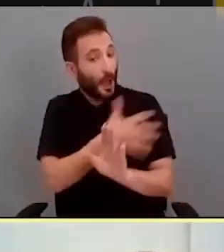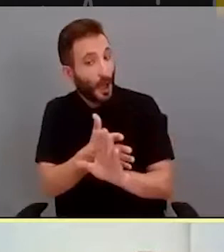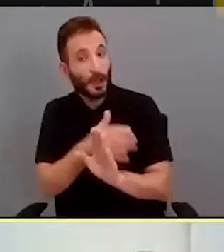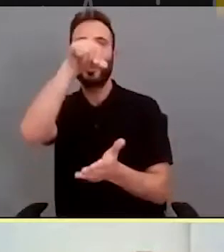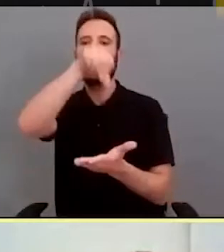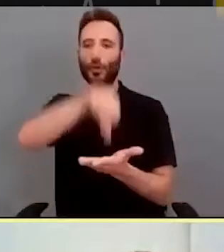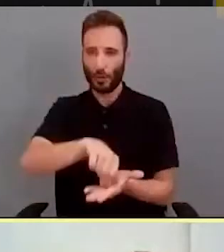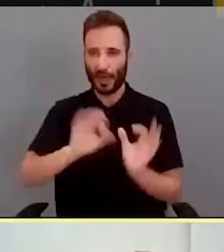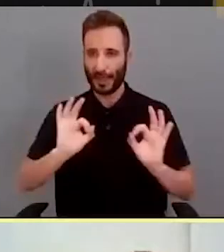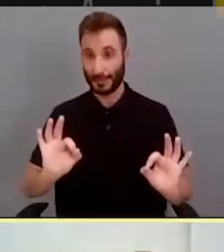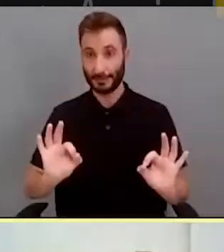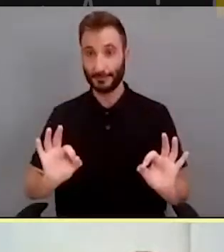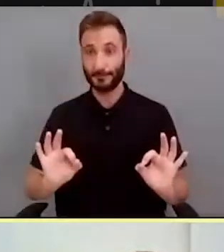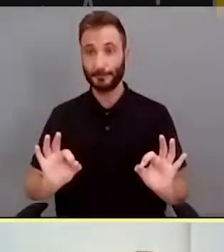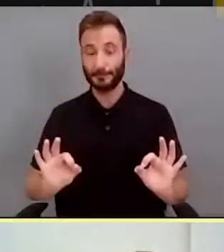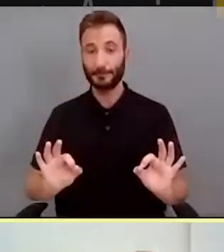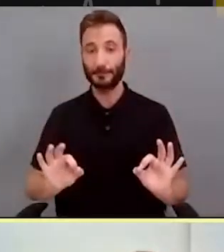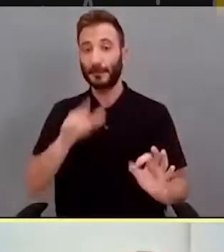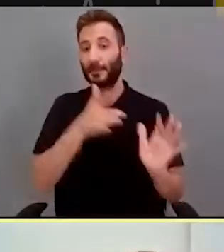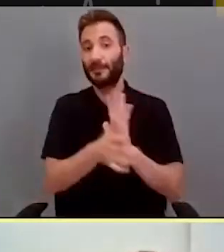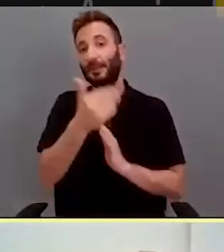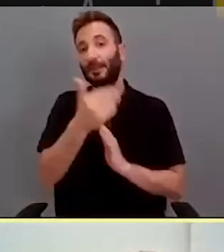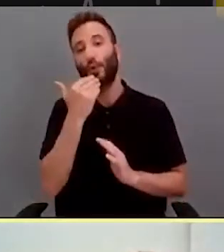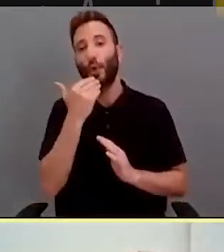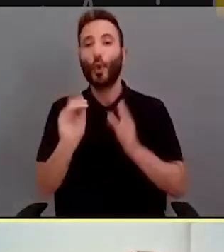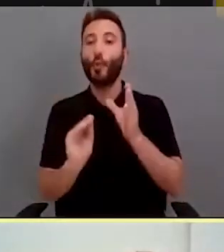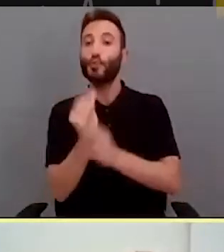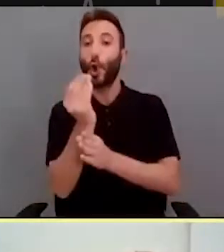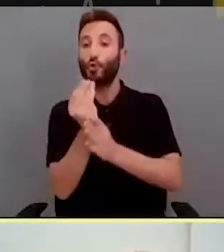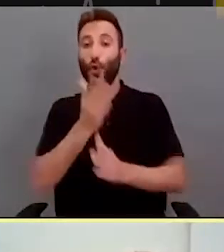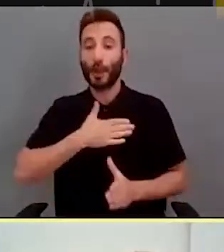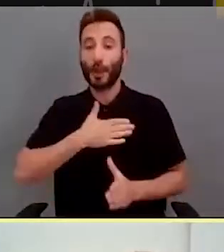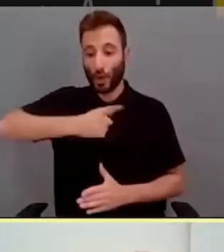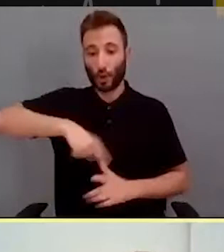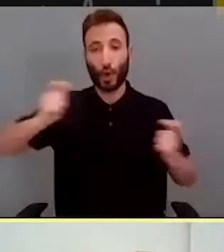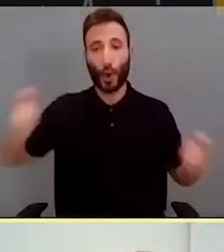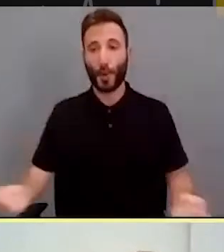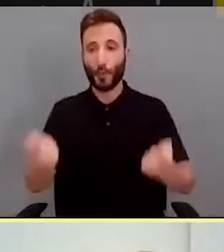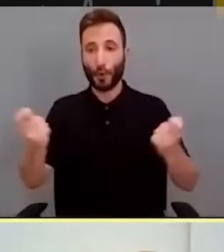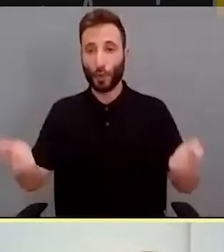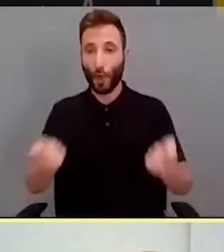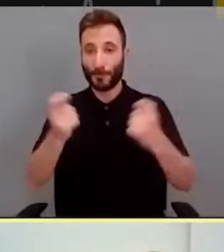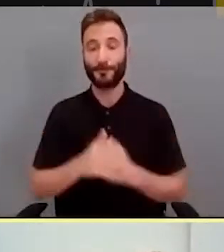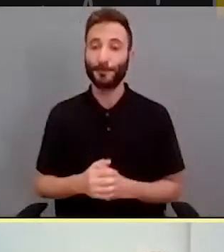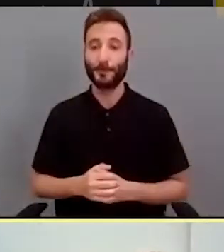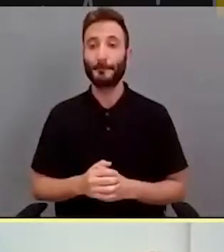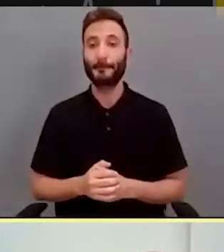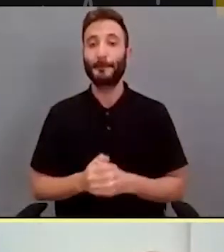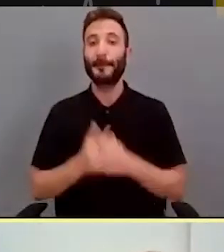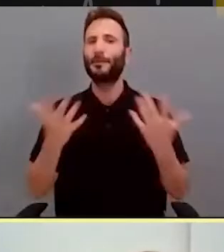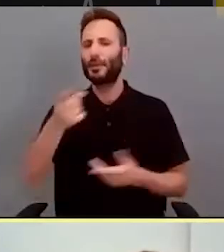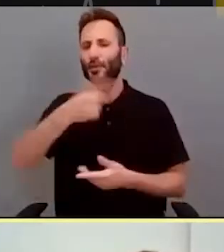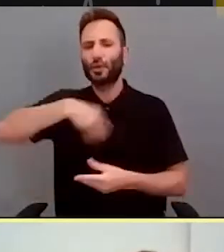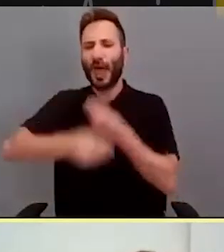Es el producto, es lo que nosotros promocionamos. ¿Y cómo lo